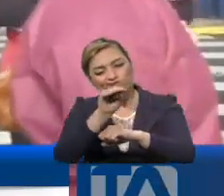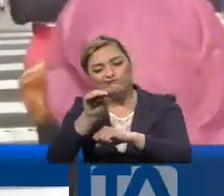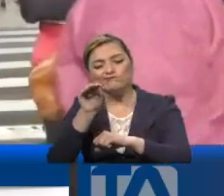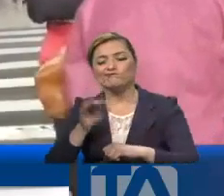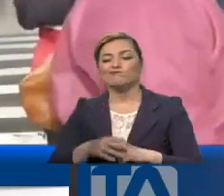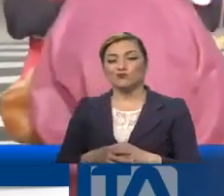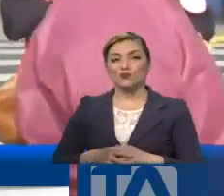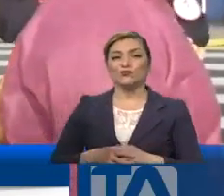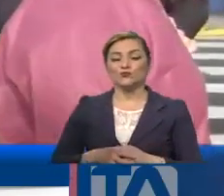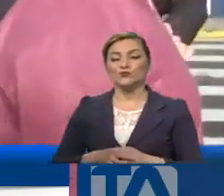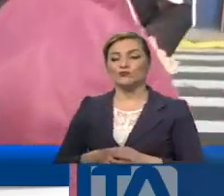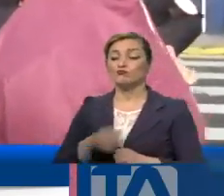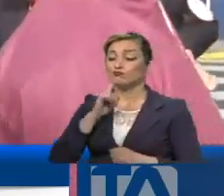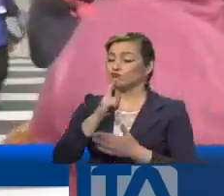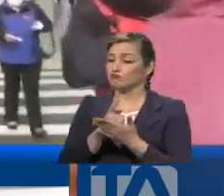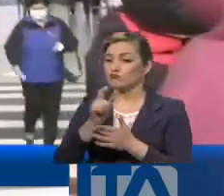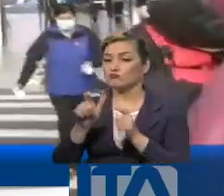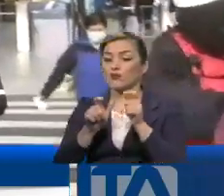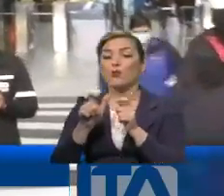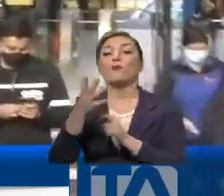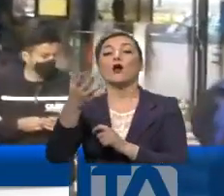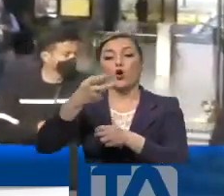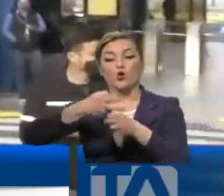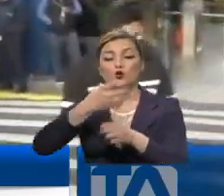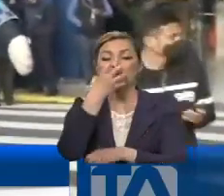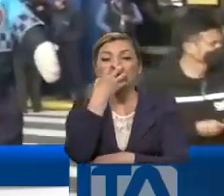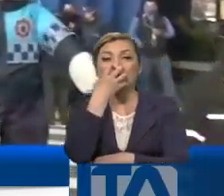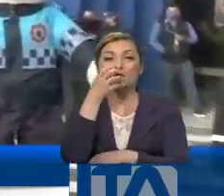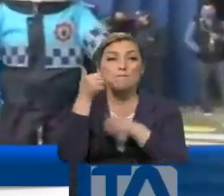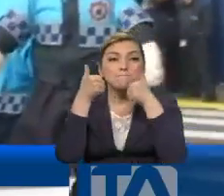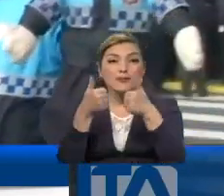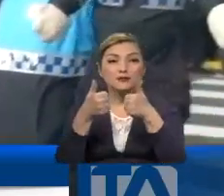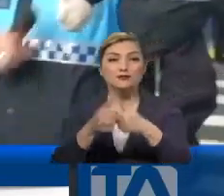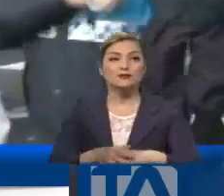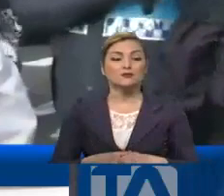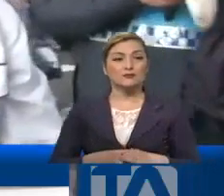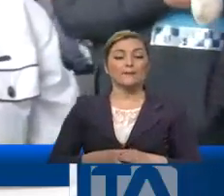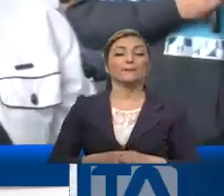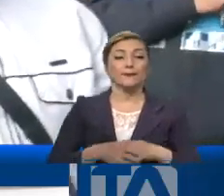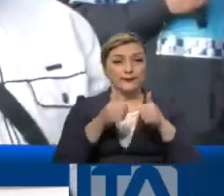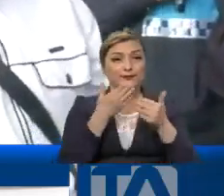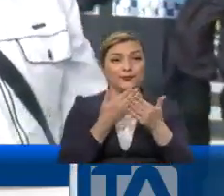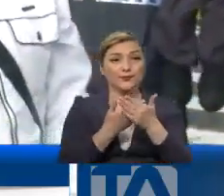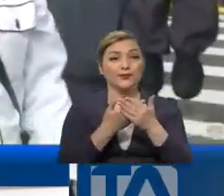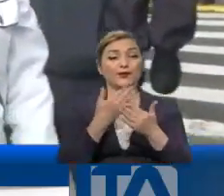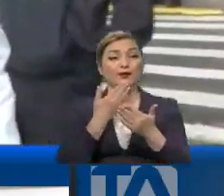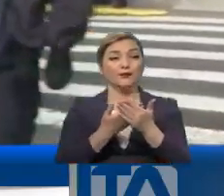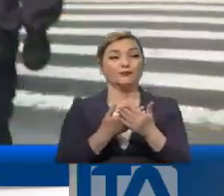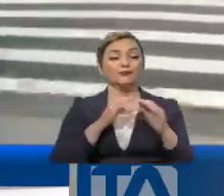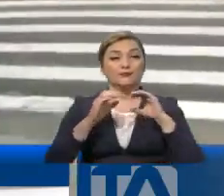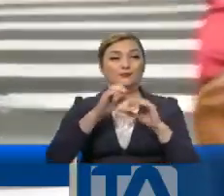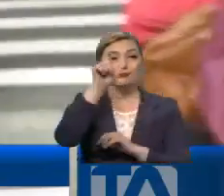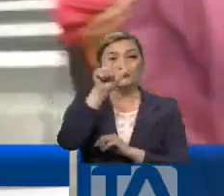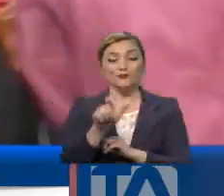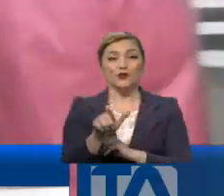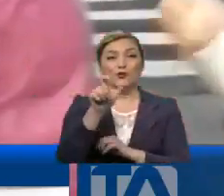nosotros estamos viendo que la ciudadanía observe el correcto uso de la mascarilla. Listo, muchísimas gracias. Justamente vamos a conversar rapidísimo con uno